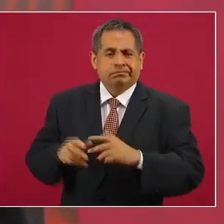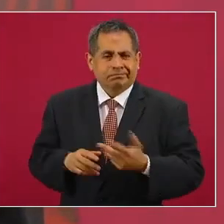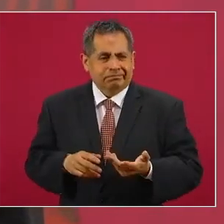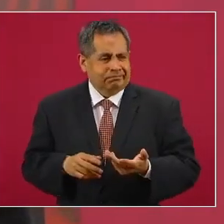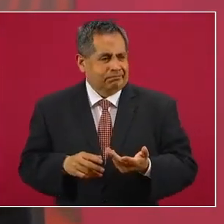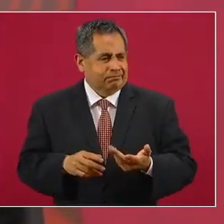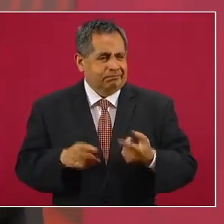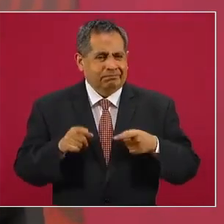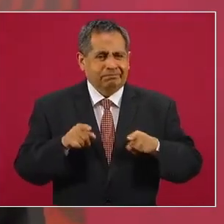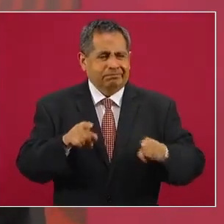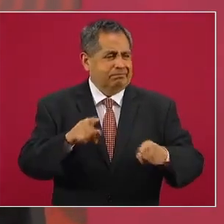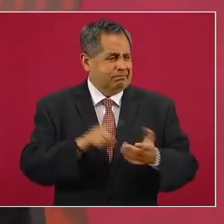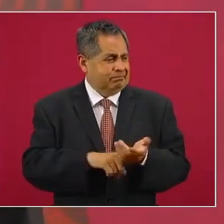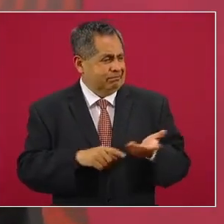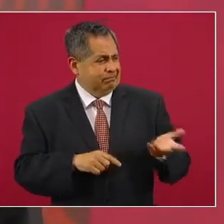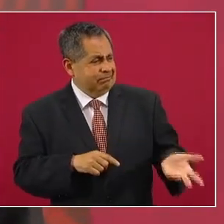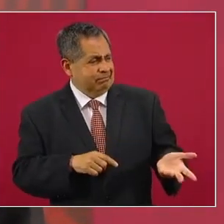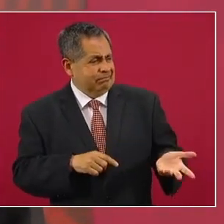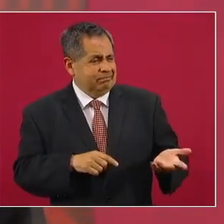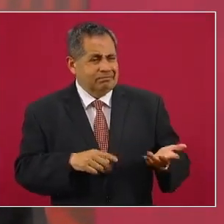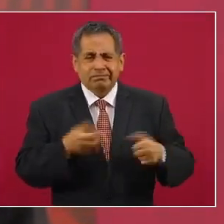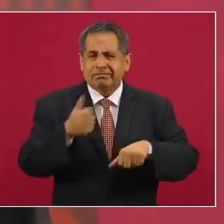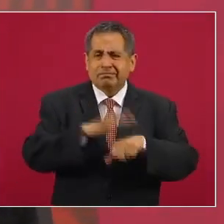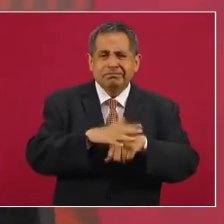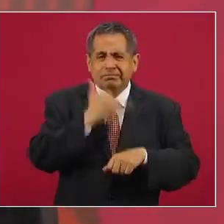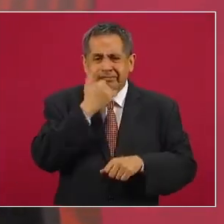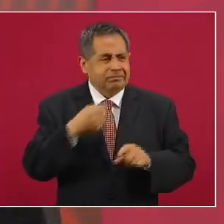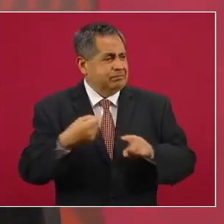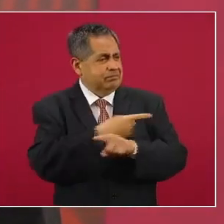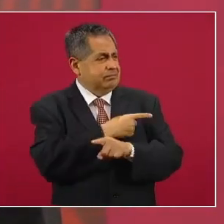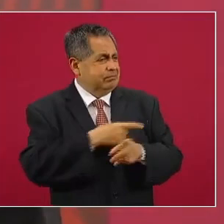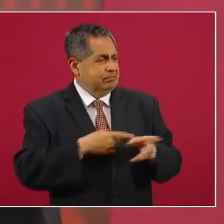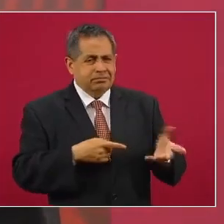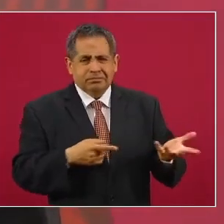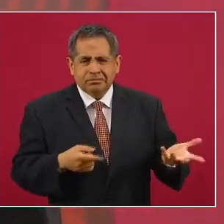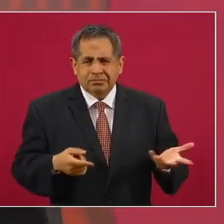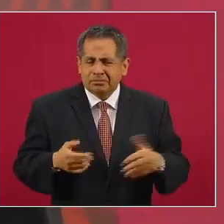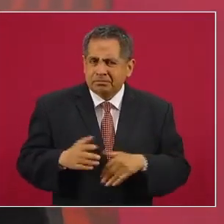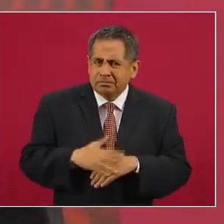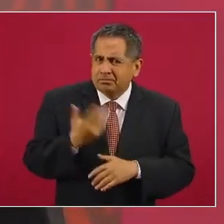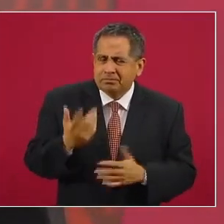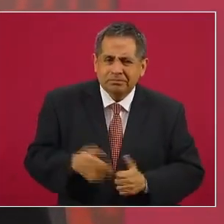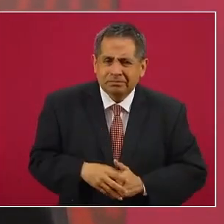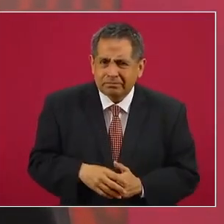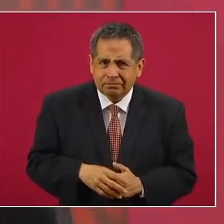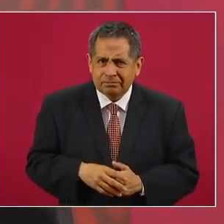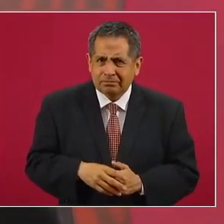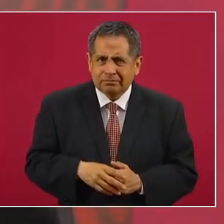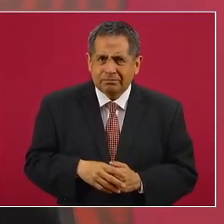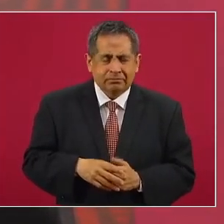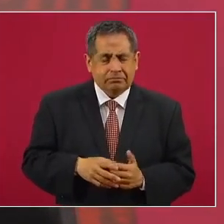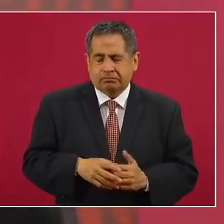paralelo o esta dualidad administrativa que eran los fideicomisos?